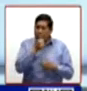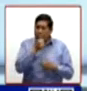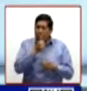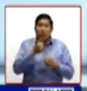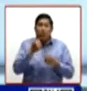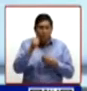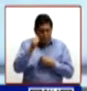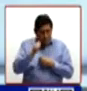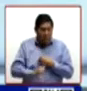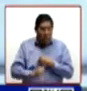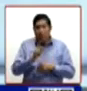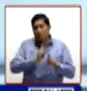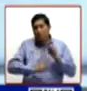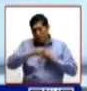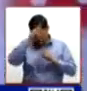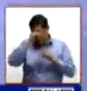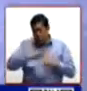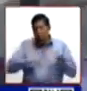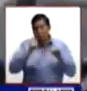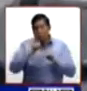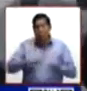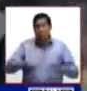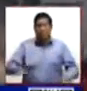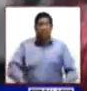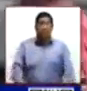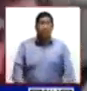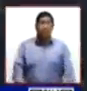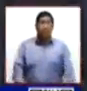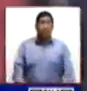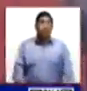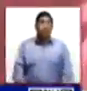entre ellos algunos niños.